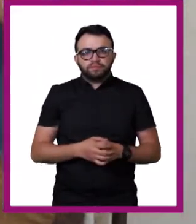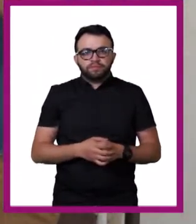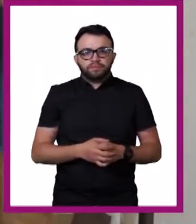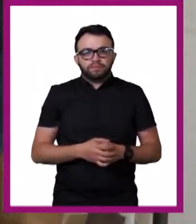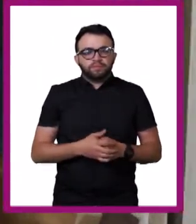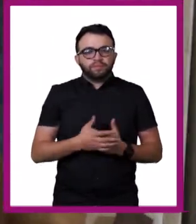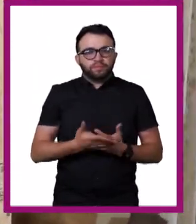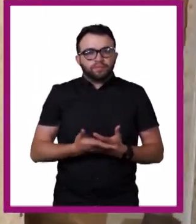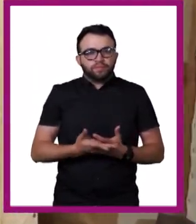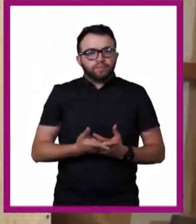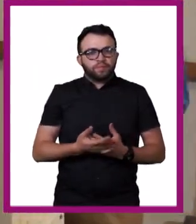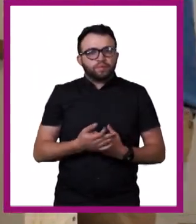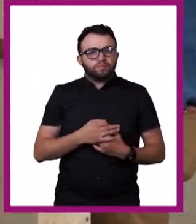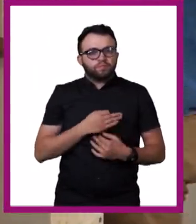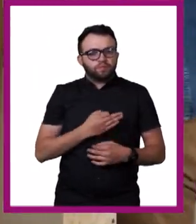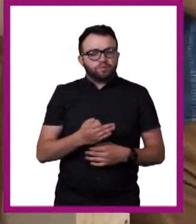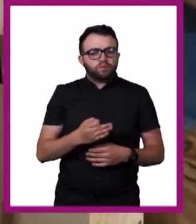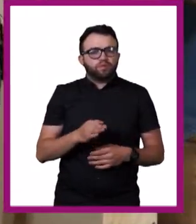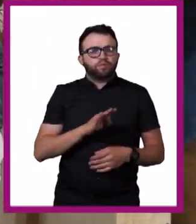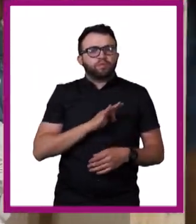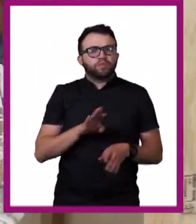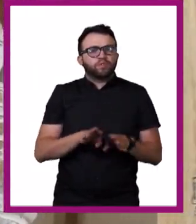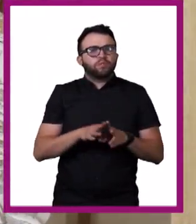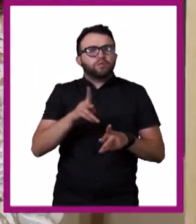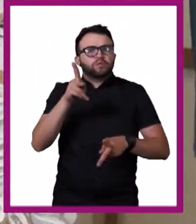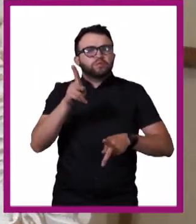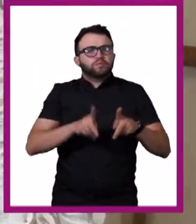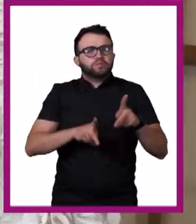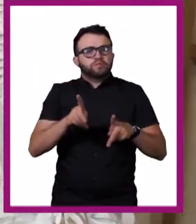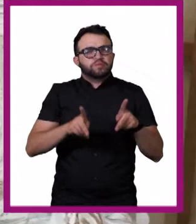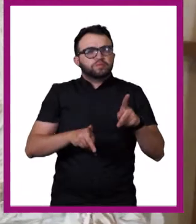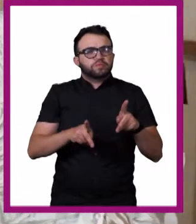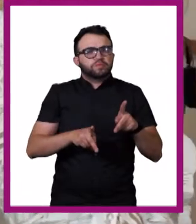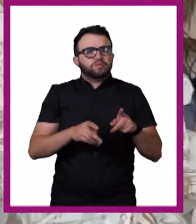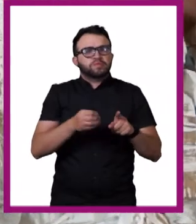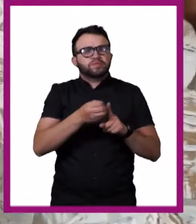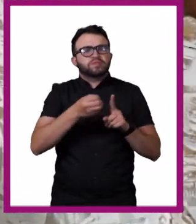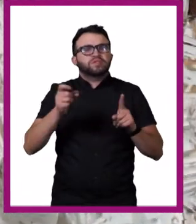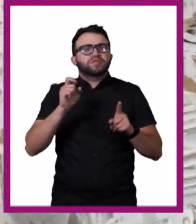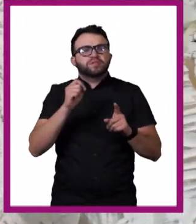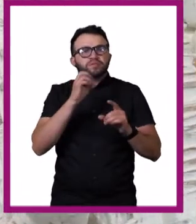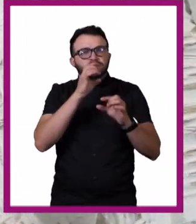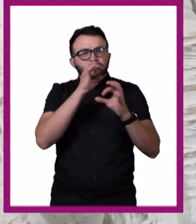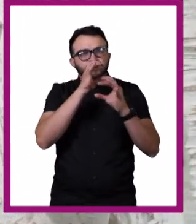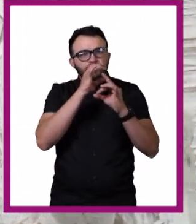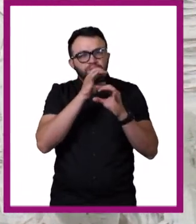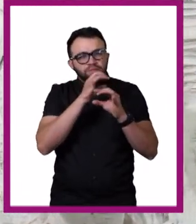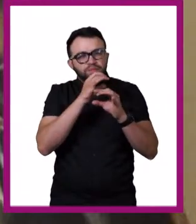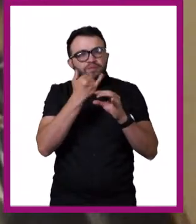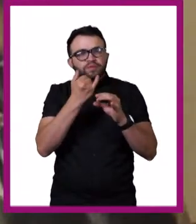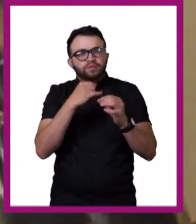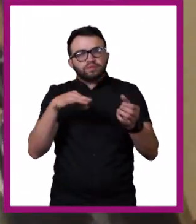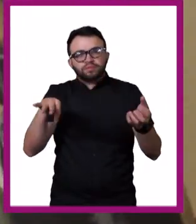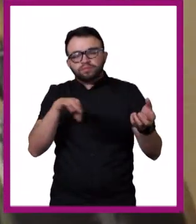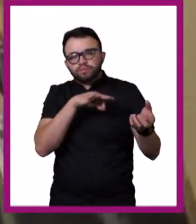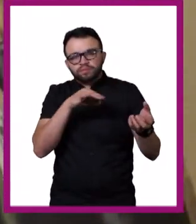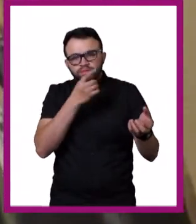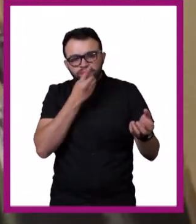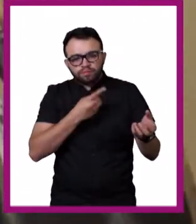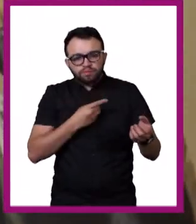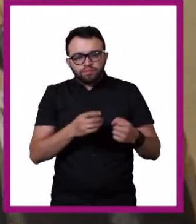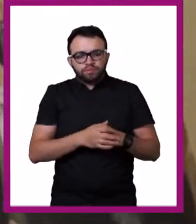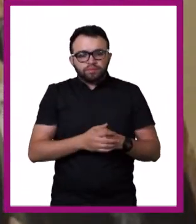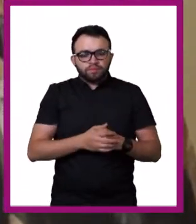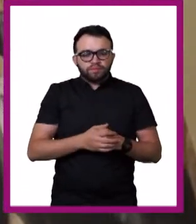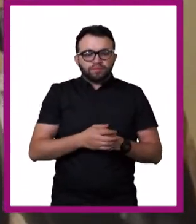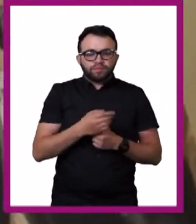Y bueno, ¿nos podrías hablar sobre el origen y la explicación del violín y la flauta? Sí, cómo no.